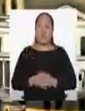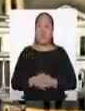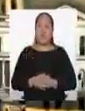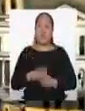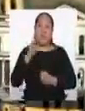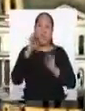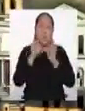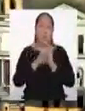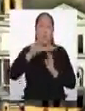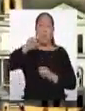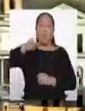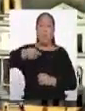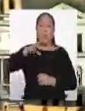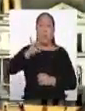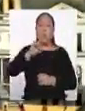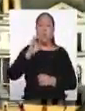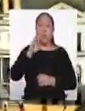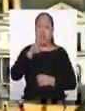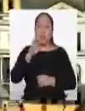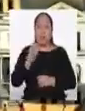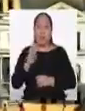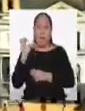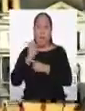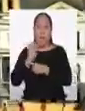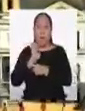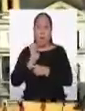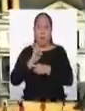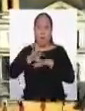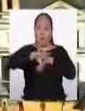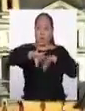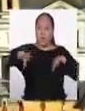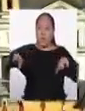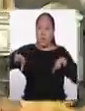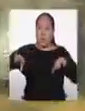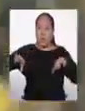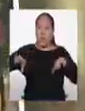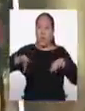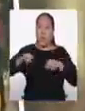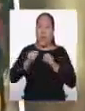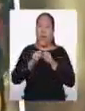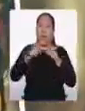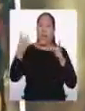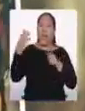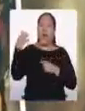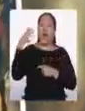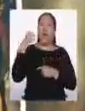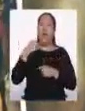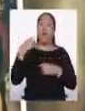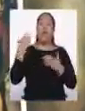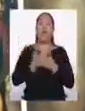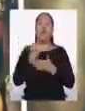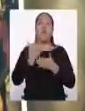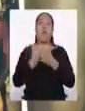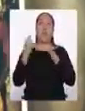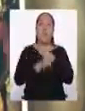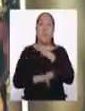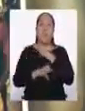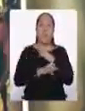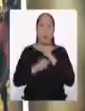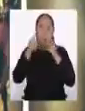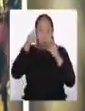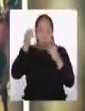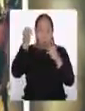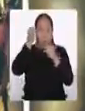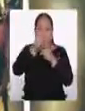ejemplo, en 1830, el Ecuador se separó de la Gran Colombia para formar un nuevo país. Su